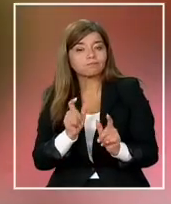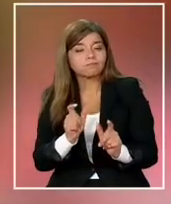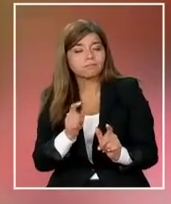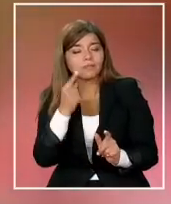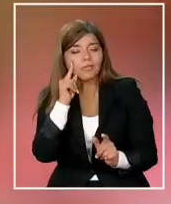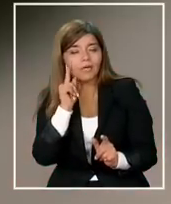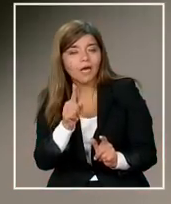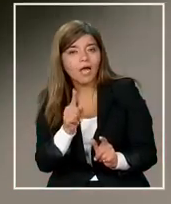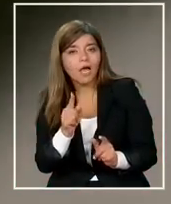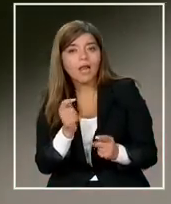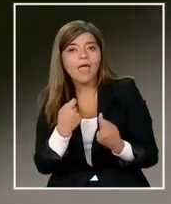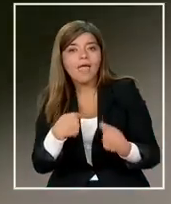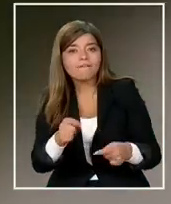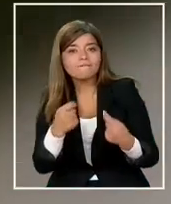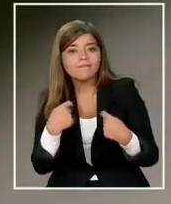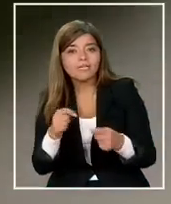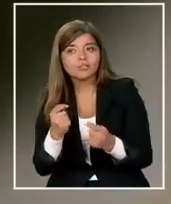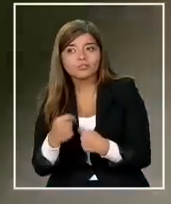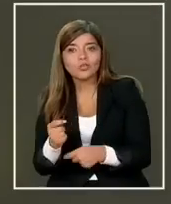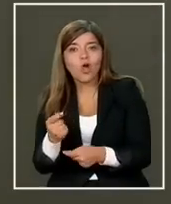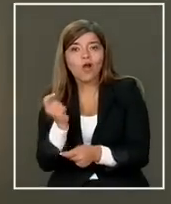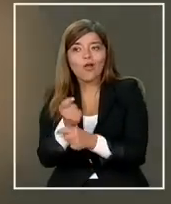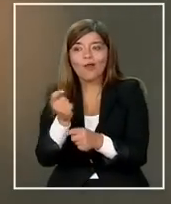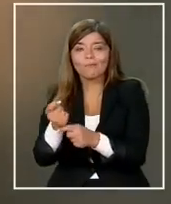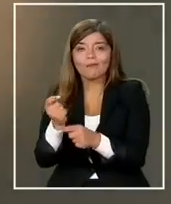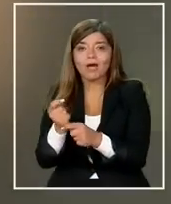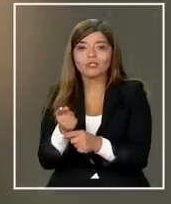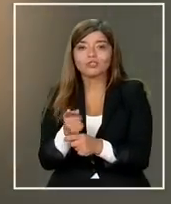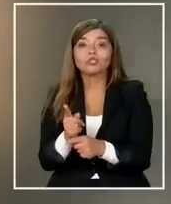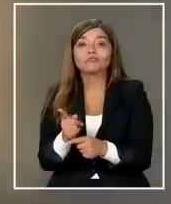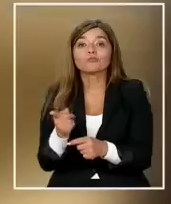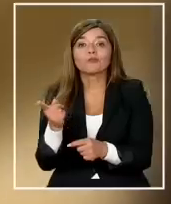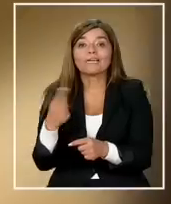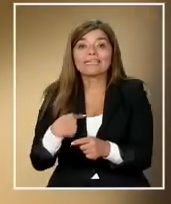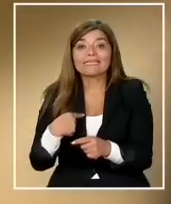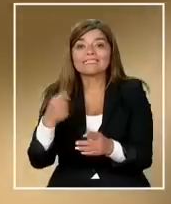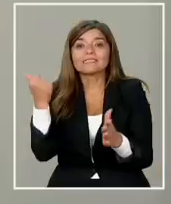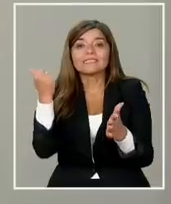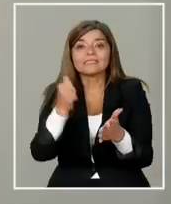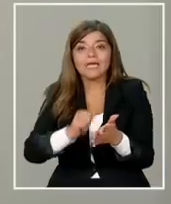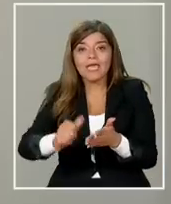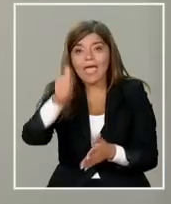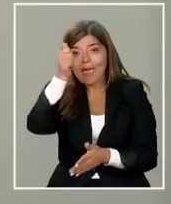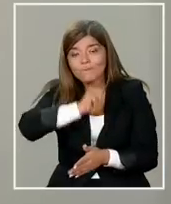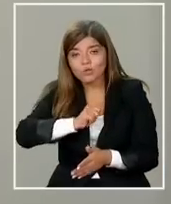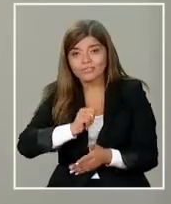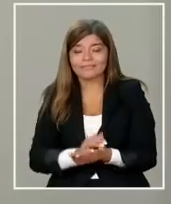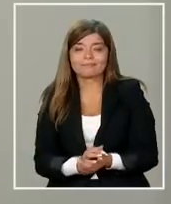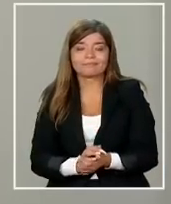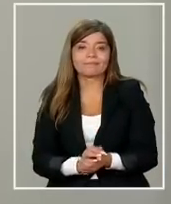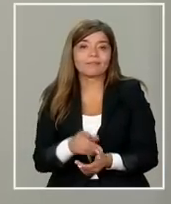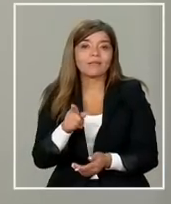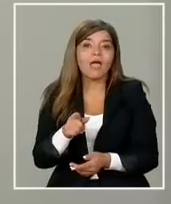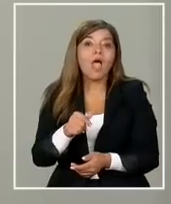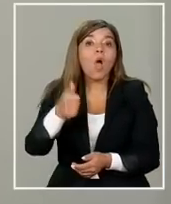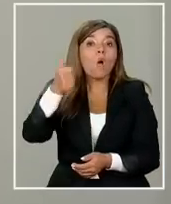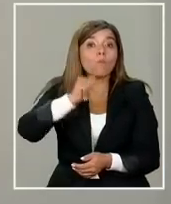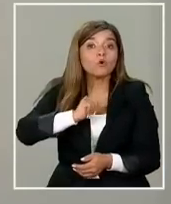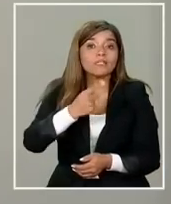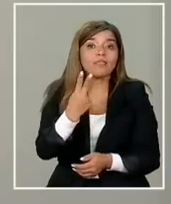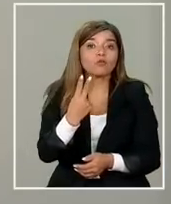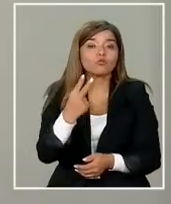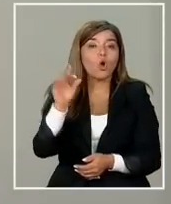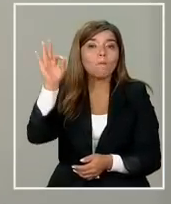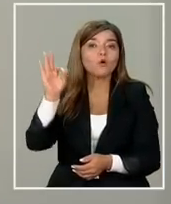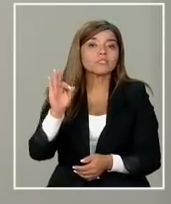sobre la base de las inversiones de los contribuyentes con intereses y multas. más una multa que es de un 2%